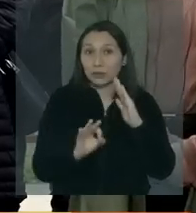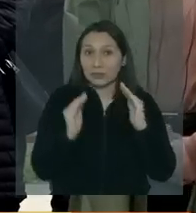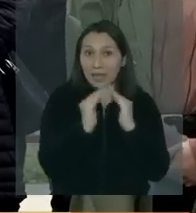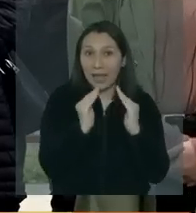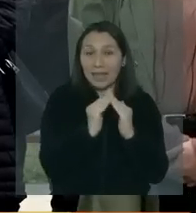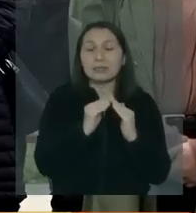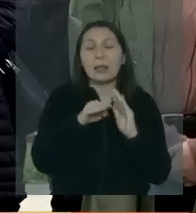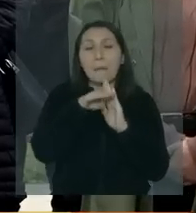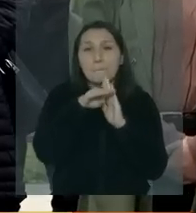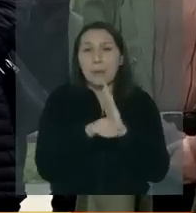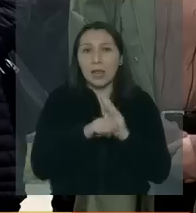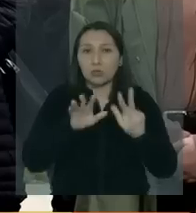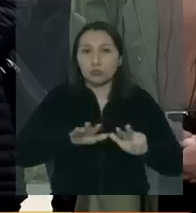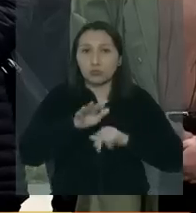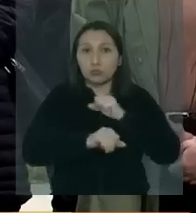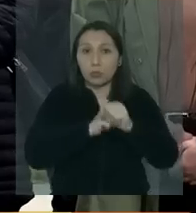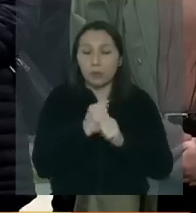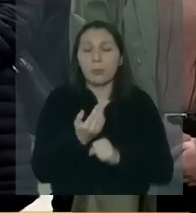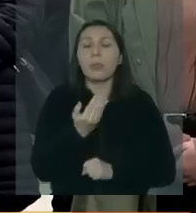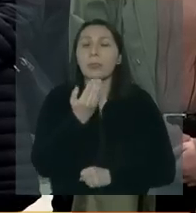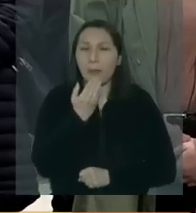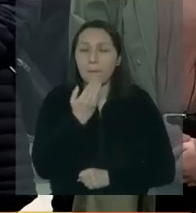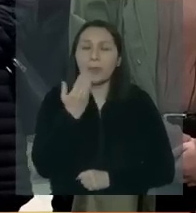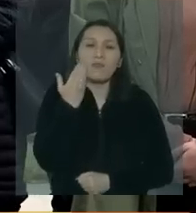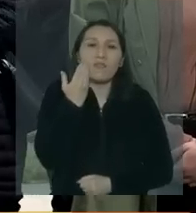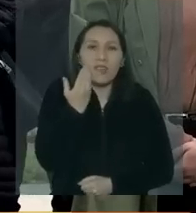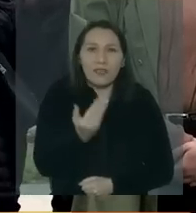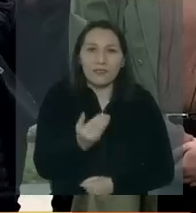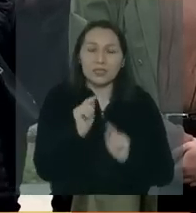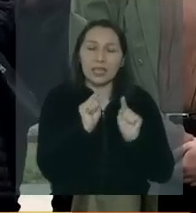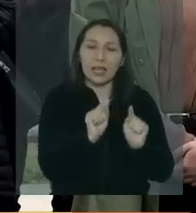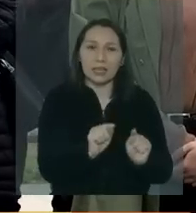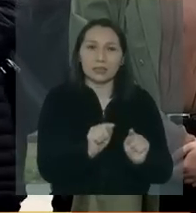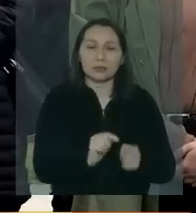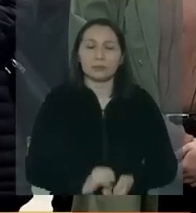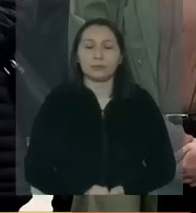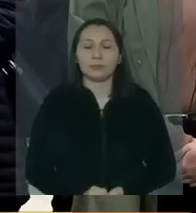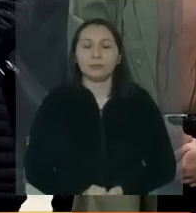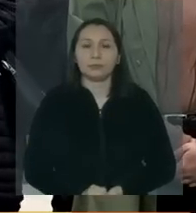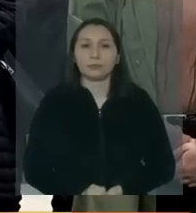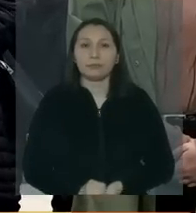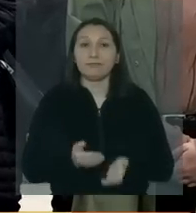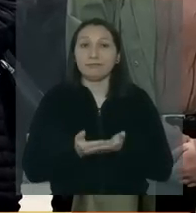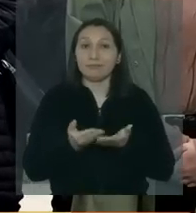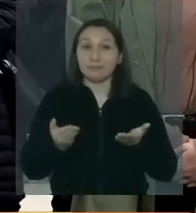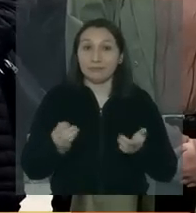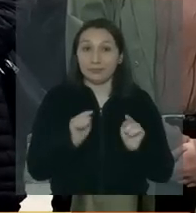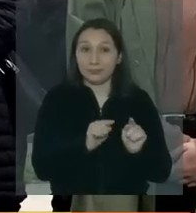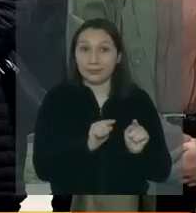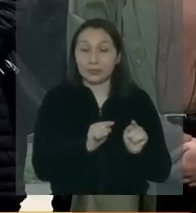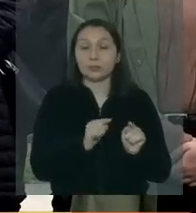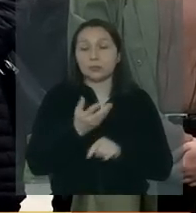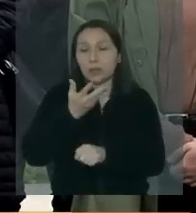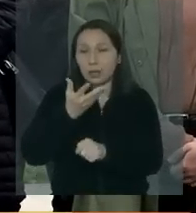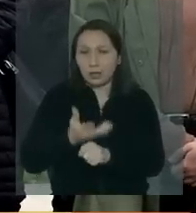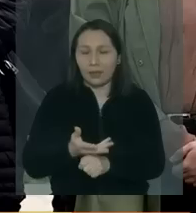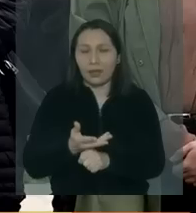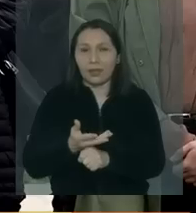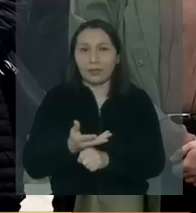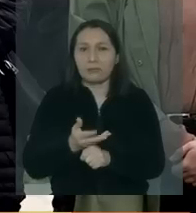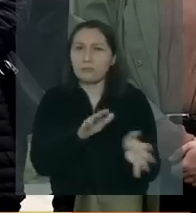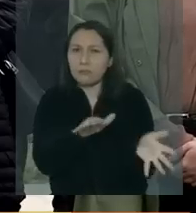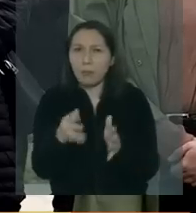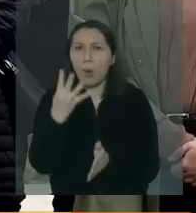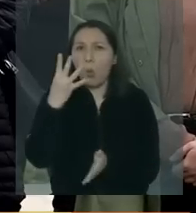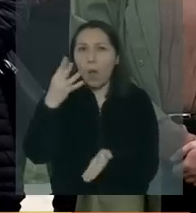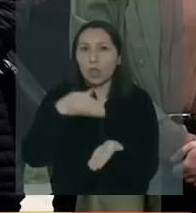tienen menos de 18 años, también van a ser beneficiarios de este bono. Entonces, con esto vamos a tener